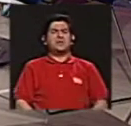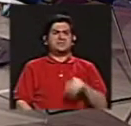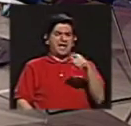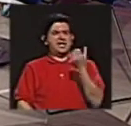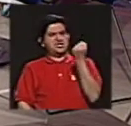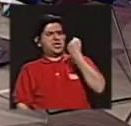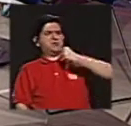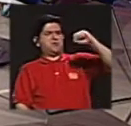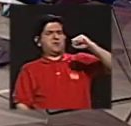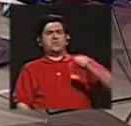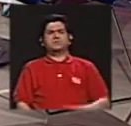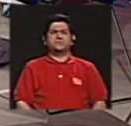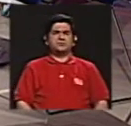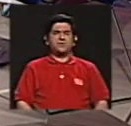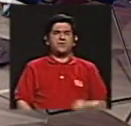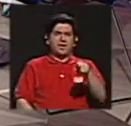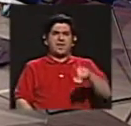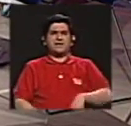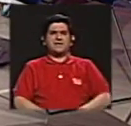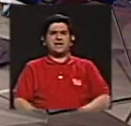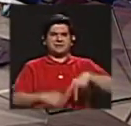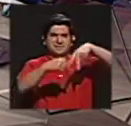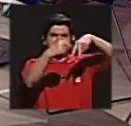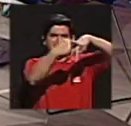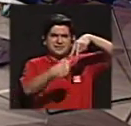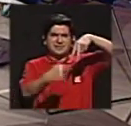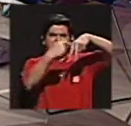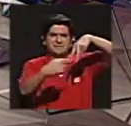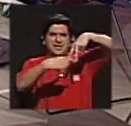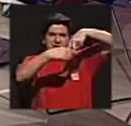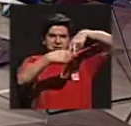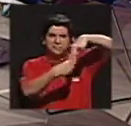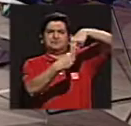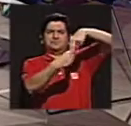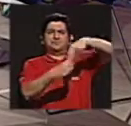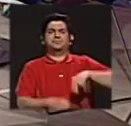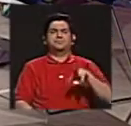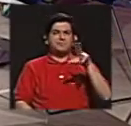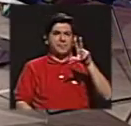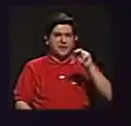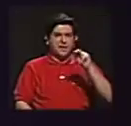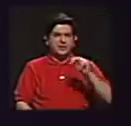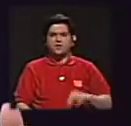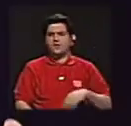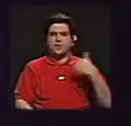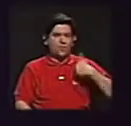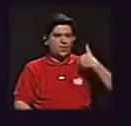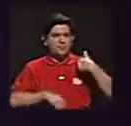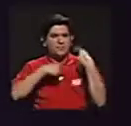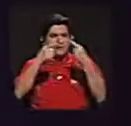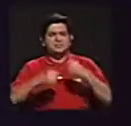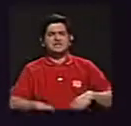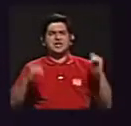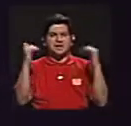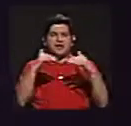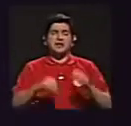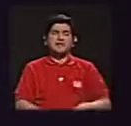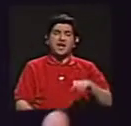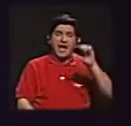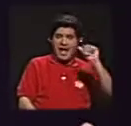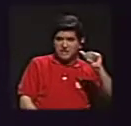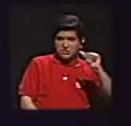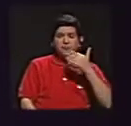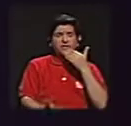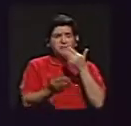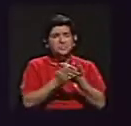una revolución, de cerrar las piernas para que los hombres decidan no ir a la guerra. Eso está bien. Aristófanes tenía una buena intención,